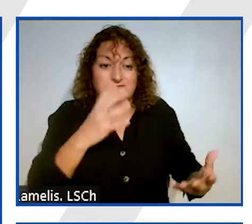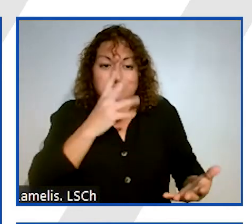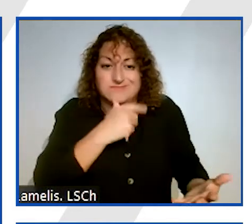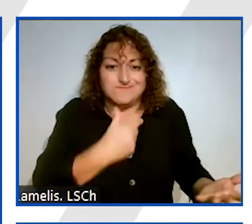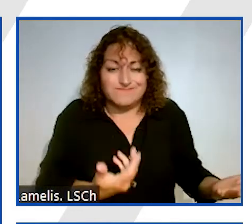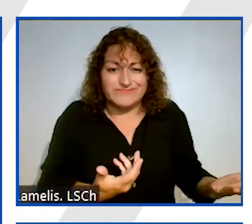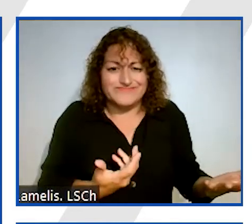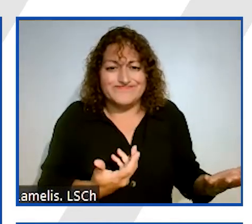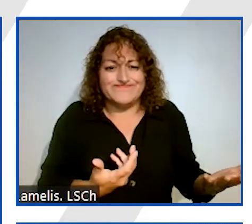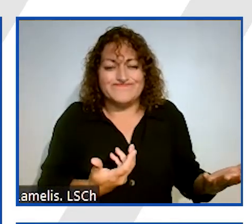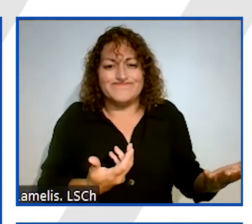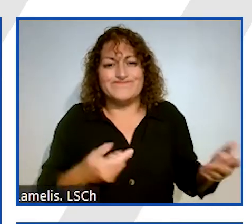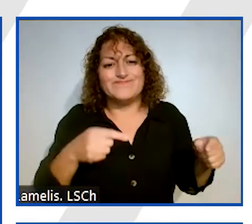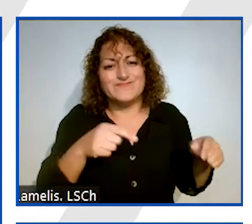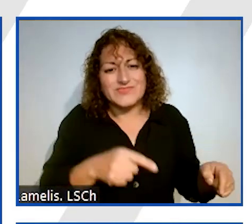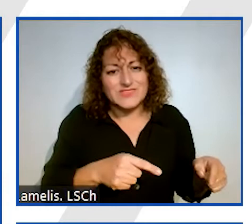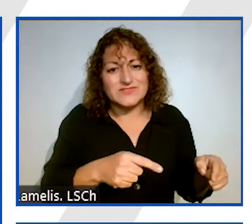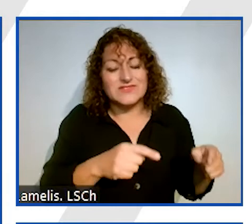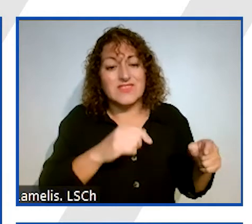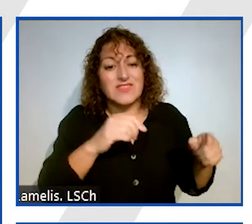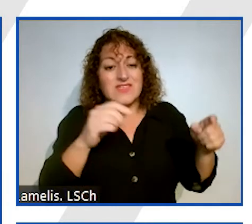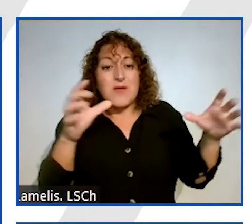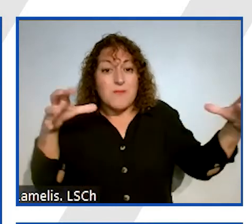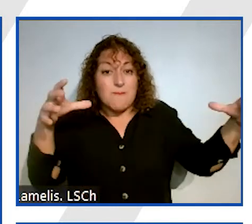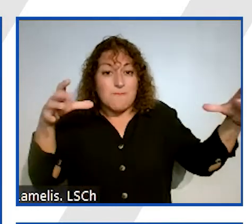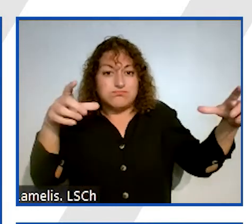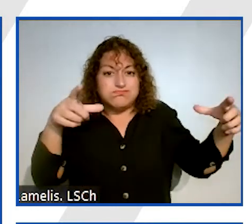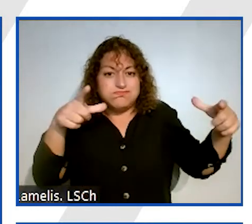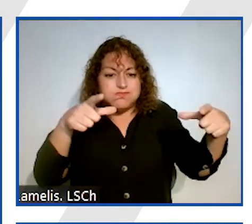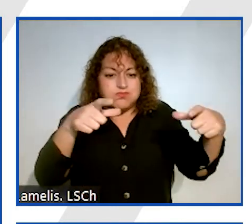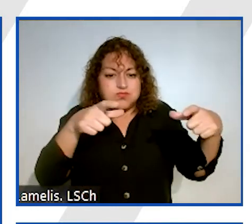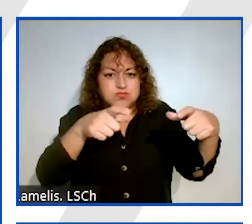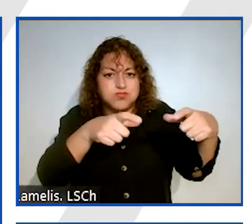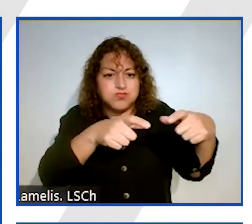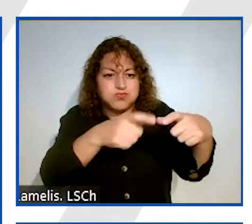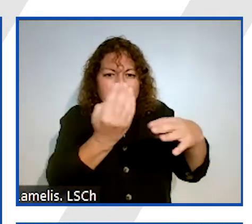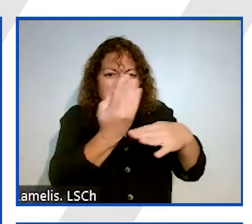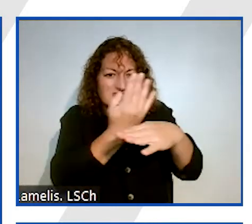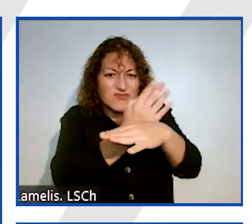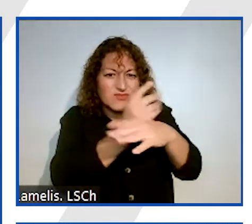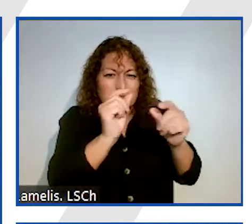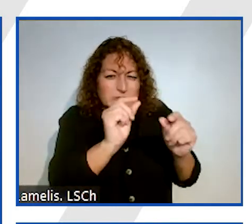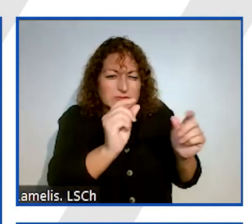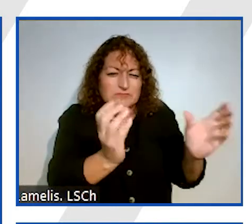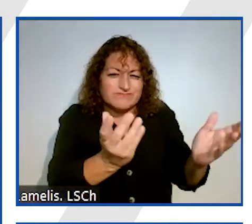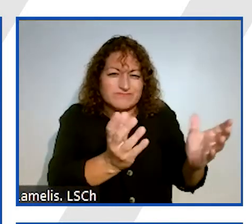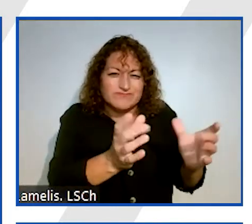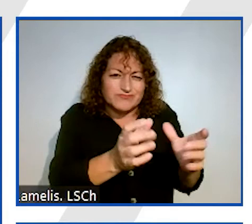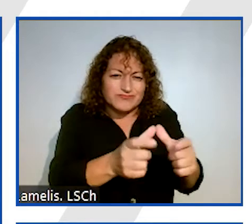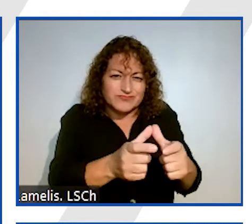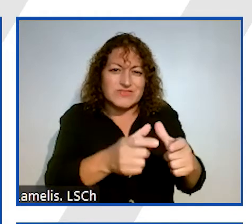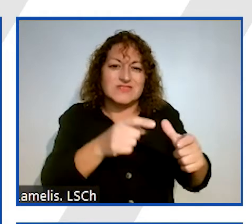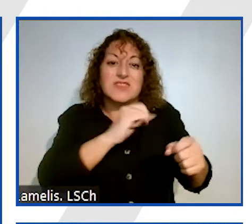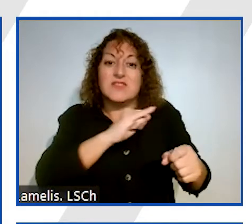ese efecto aditivo empieza a generar un desgaste en la población que a largo plazo genera un declive y empezamos a tener alarmas